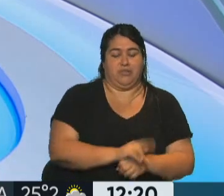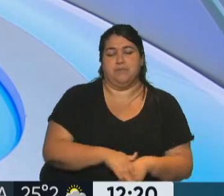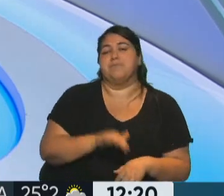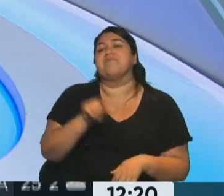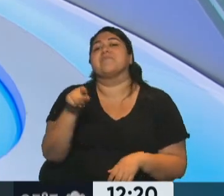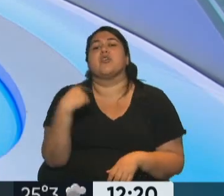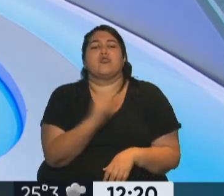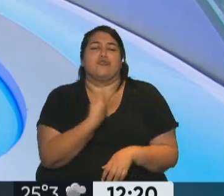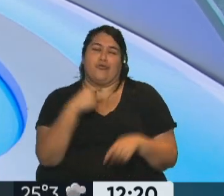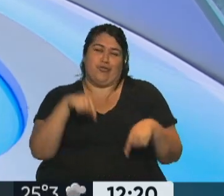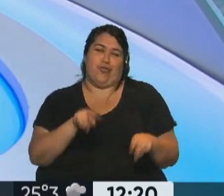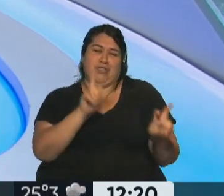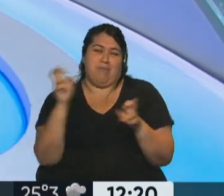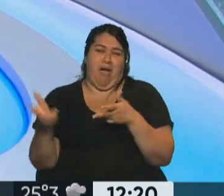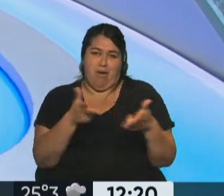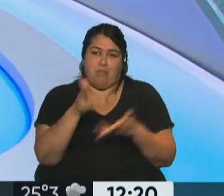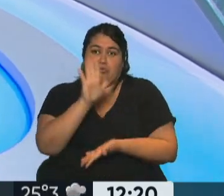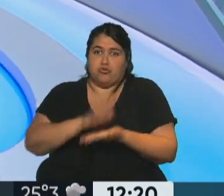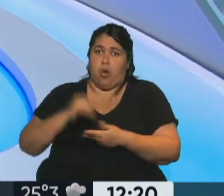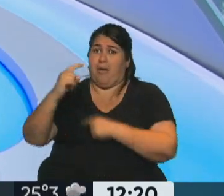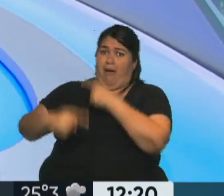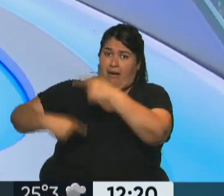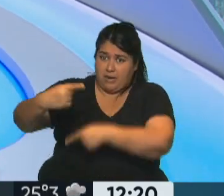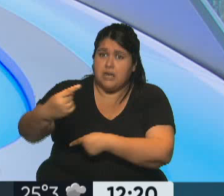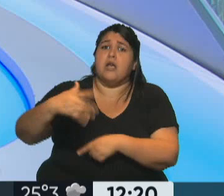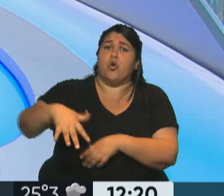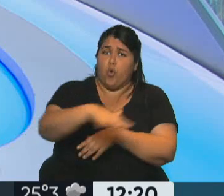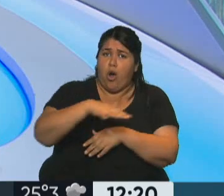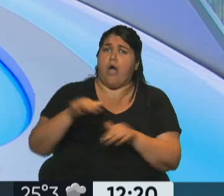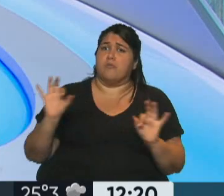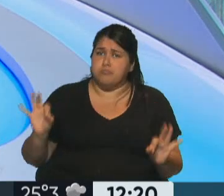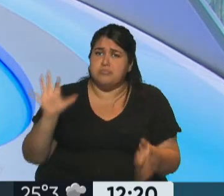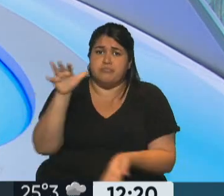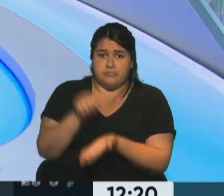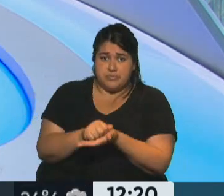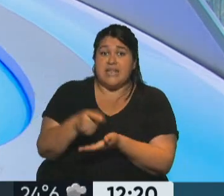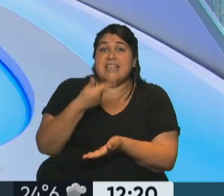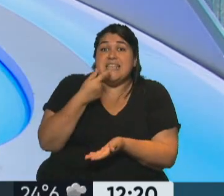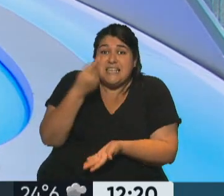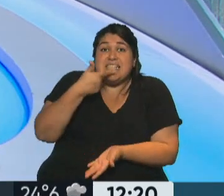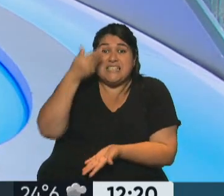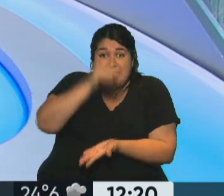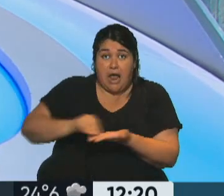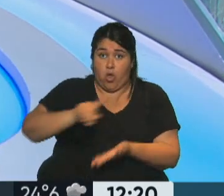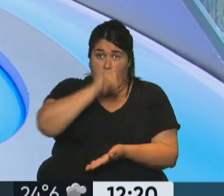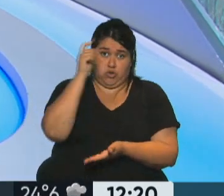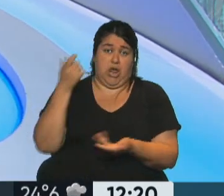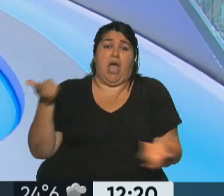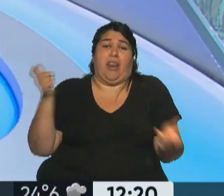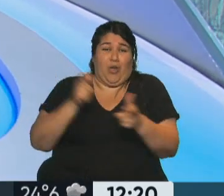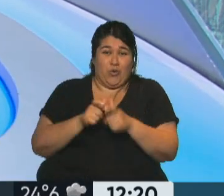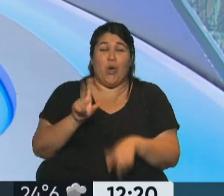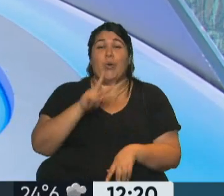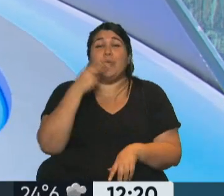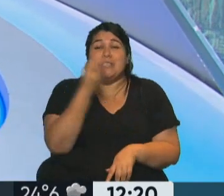parte de la transición y parte de esta agenda ya tiene una hora y un lugar, 5 de la tarde, Senado de la Nación. Una reunión entre la